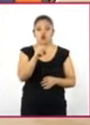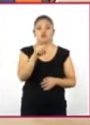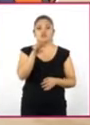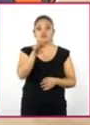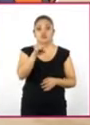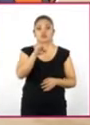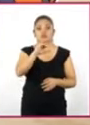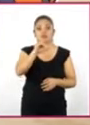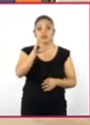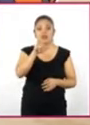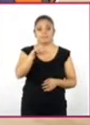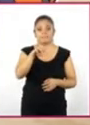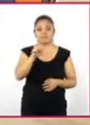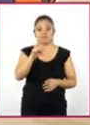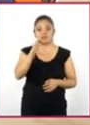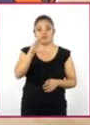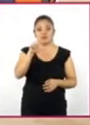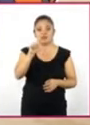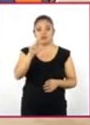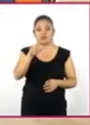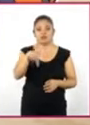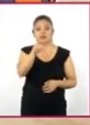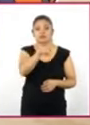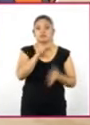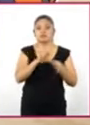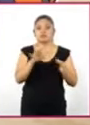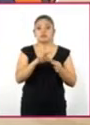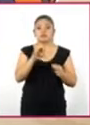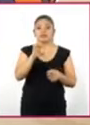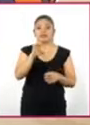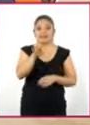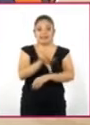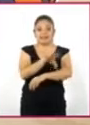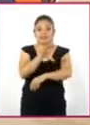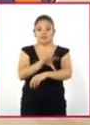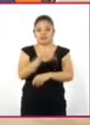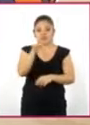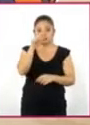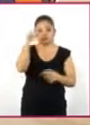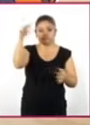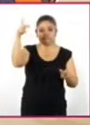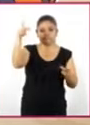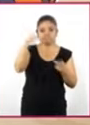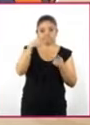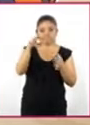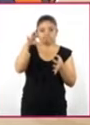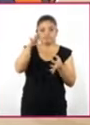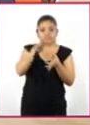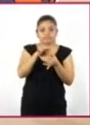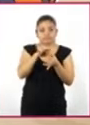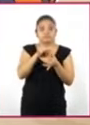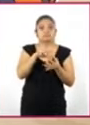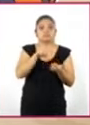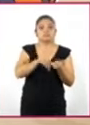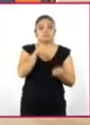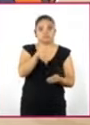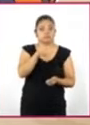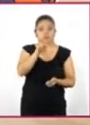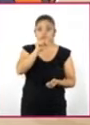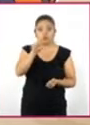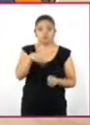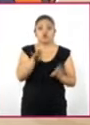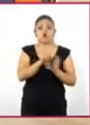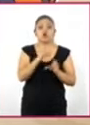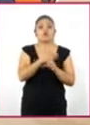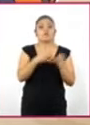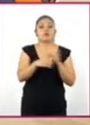la conclusión de que esta no es un objeto, como se creía hasta ese momento, sino un campo electromagnético. Este fue un